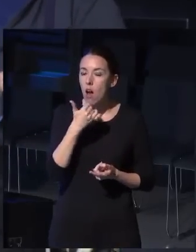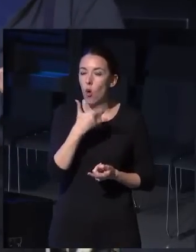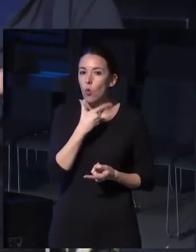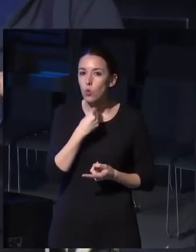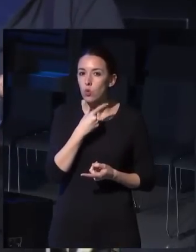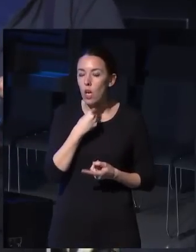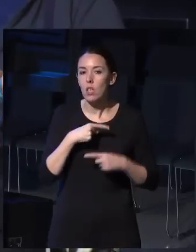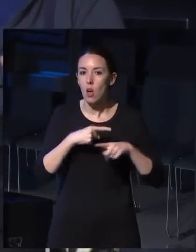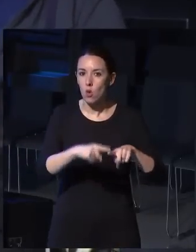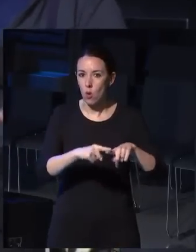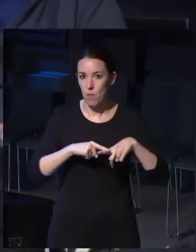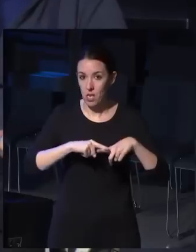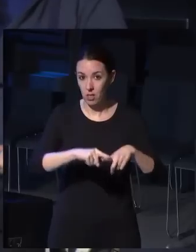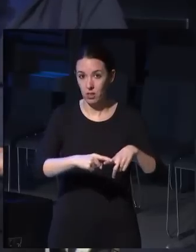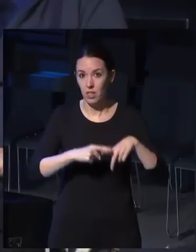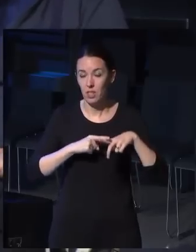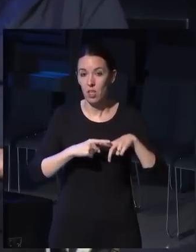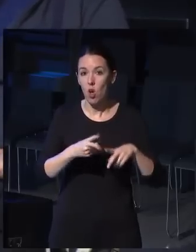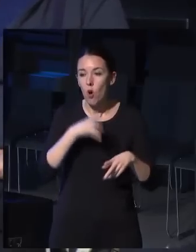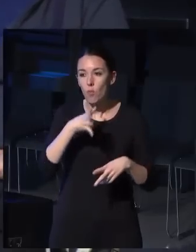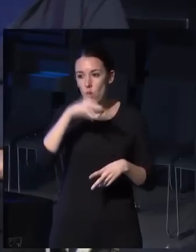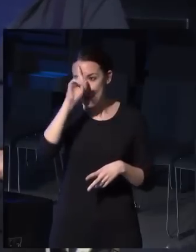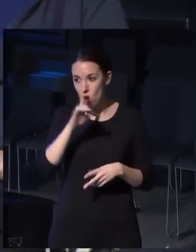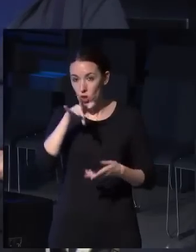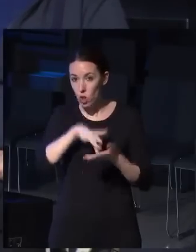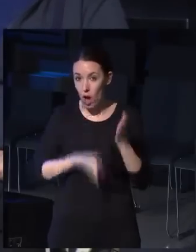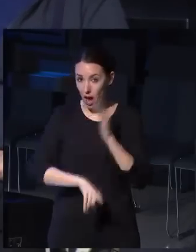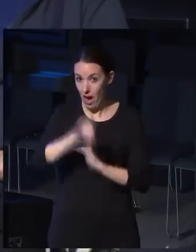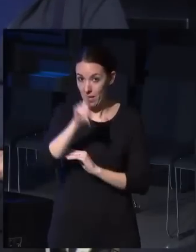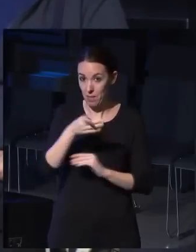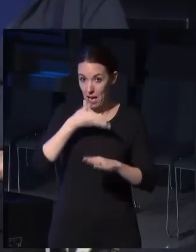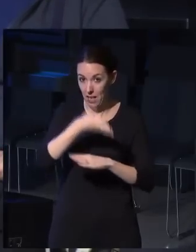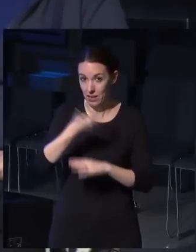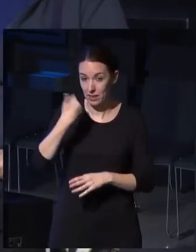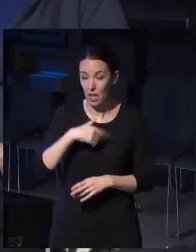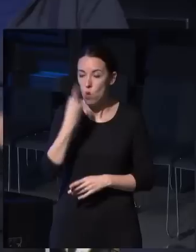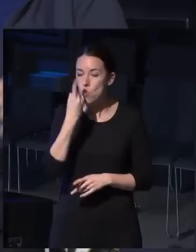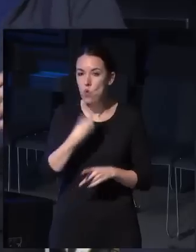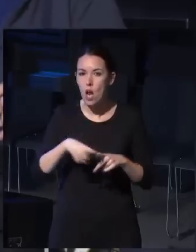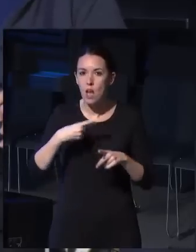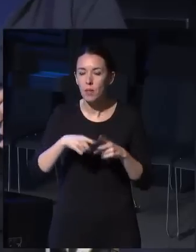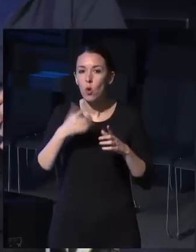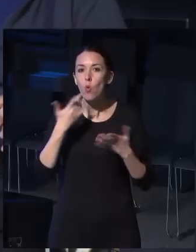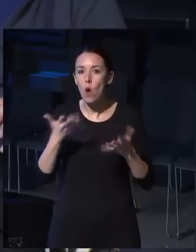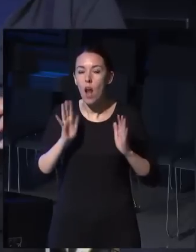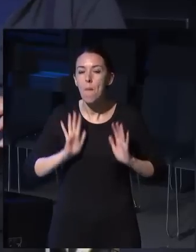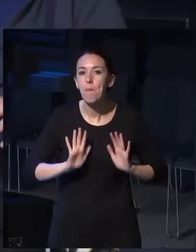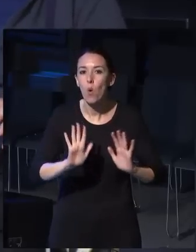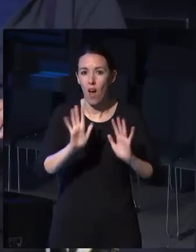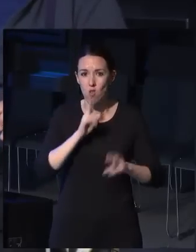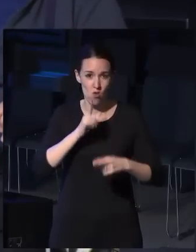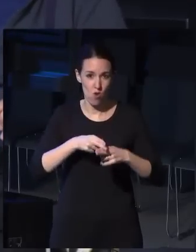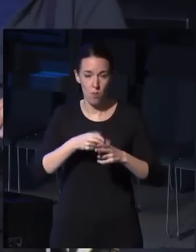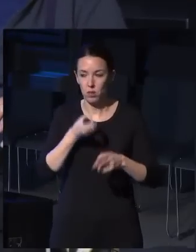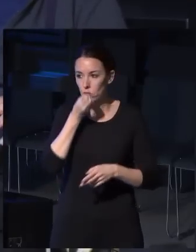compartir, porque no sé si habéis pasado por arriba, pero hay un elemento que es el empujador. Ah, eso es